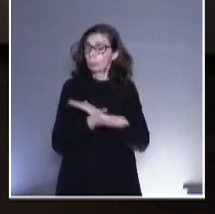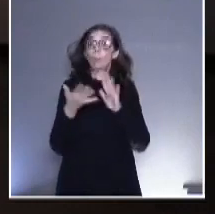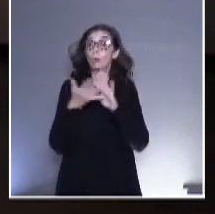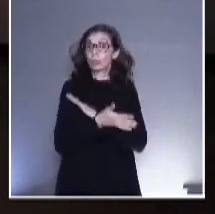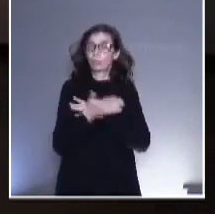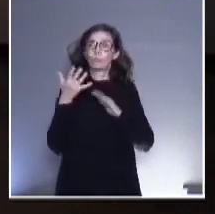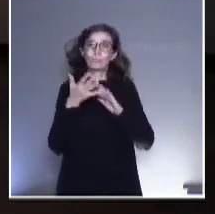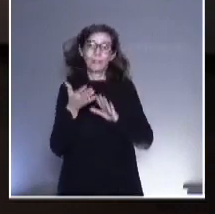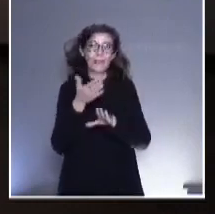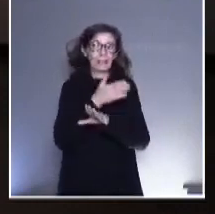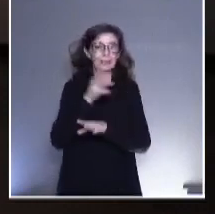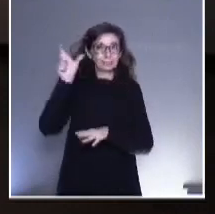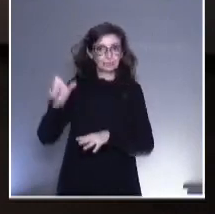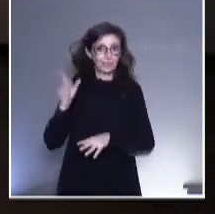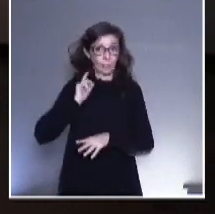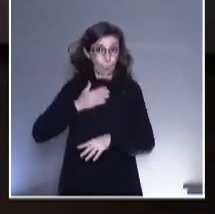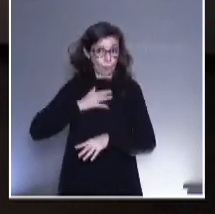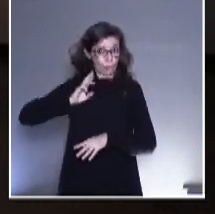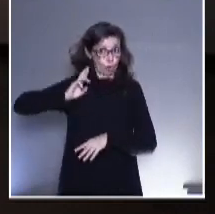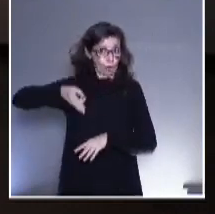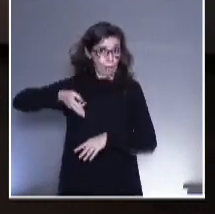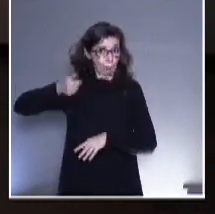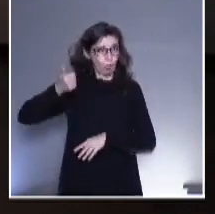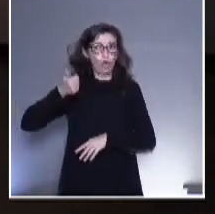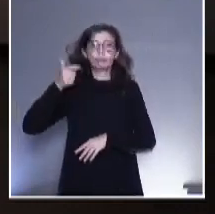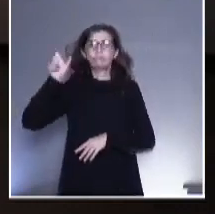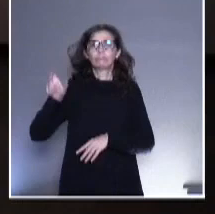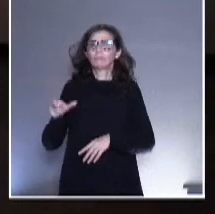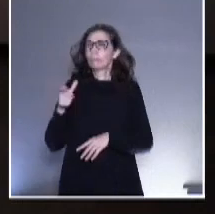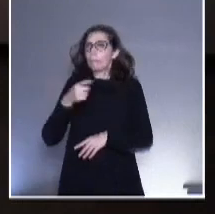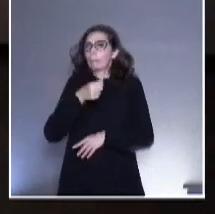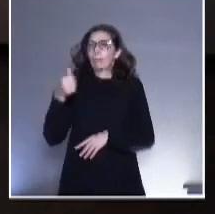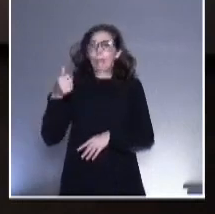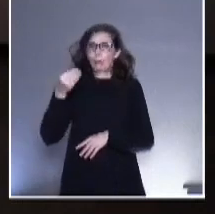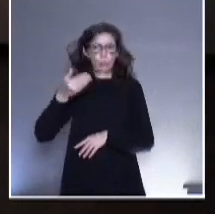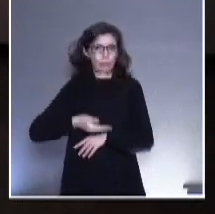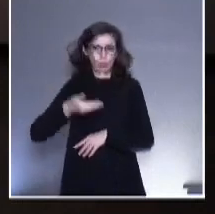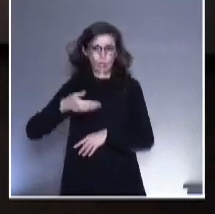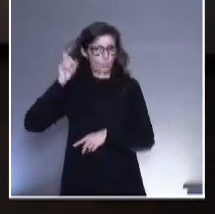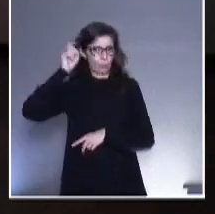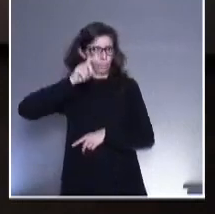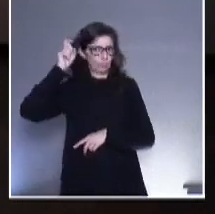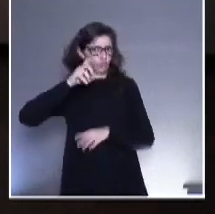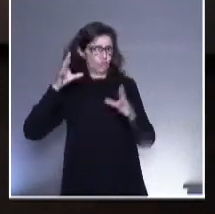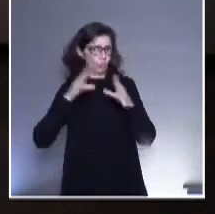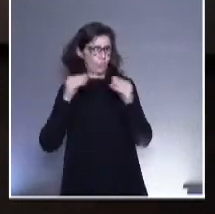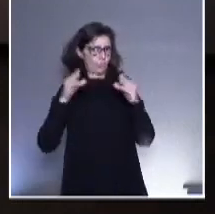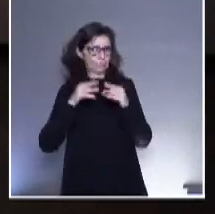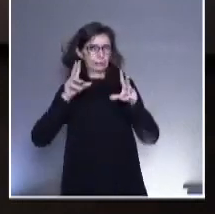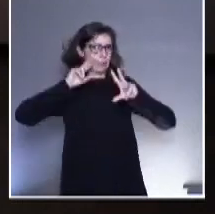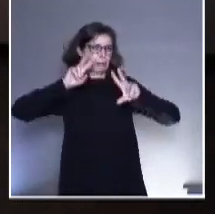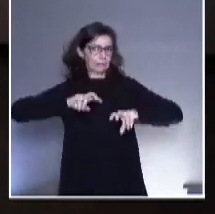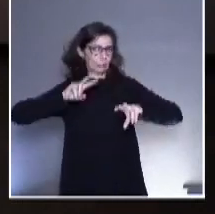muy acertadamente nuestro rector, Primero, es muy importante que los profesores de universidad, que los